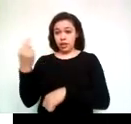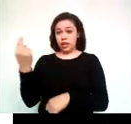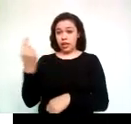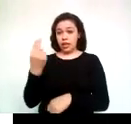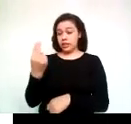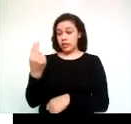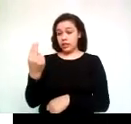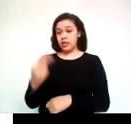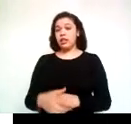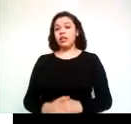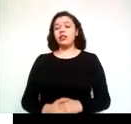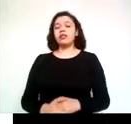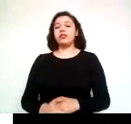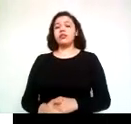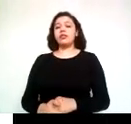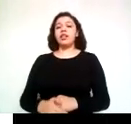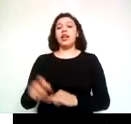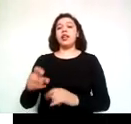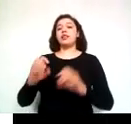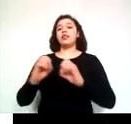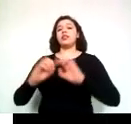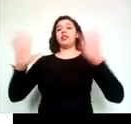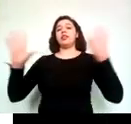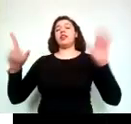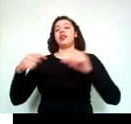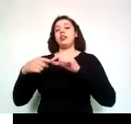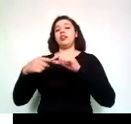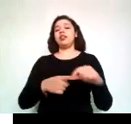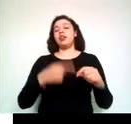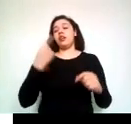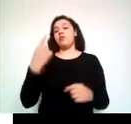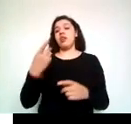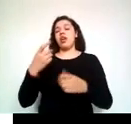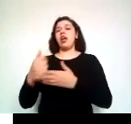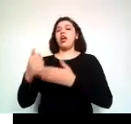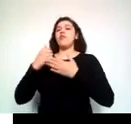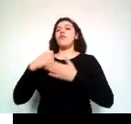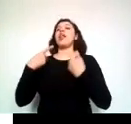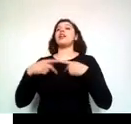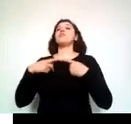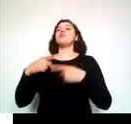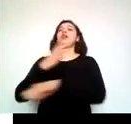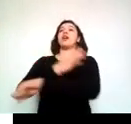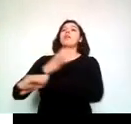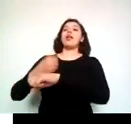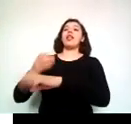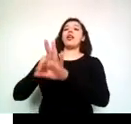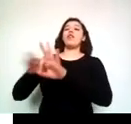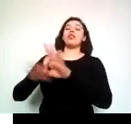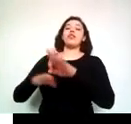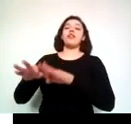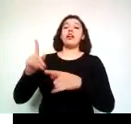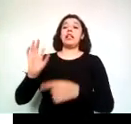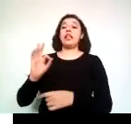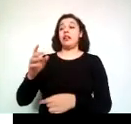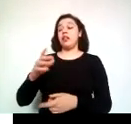este es bastante claro. La guía de referencia 1 nos ayuda a identificar a los colaboradores que fueron expuestos a